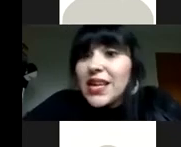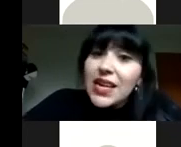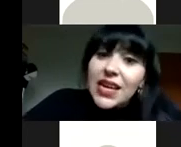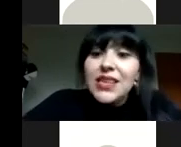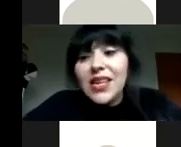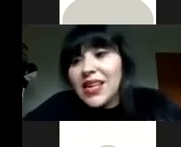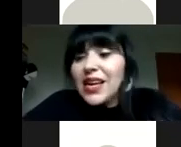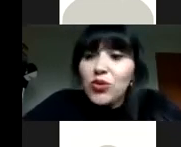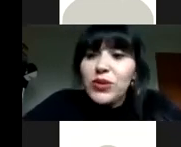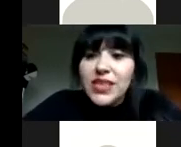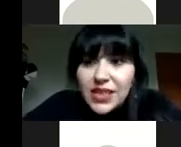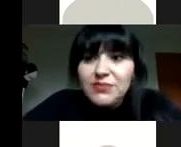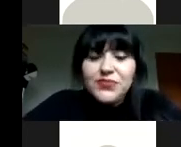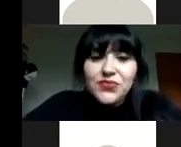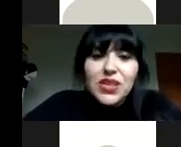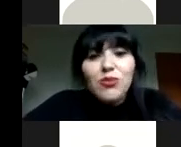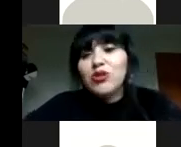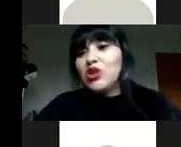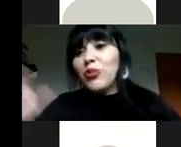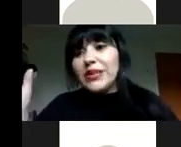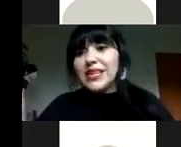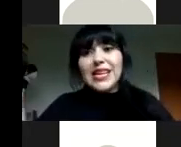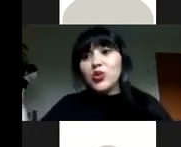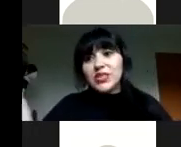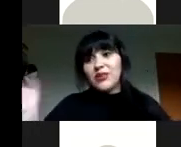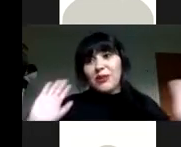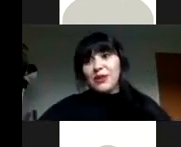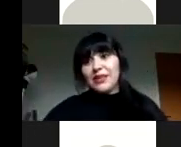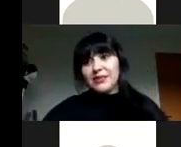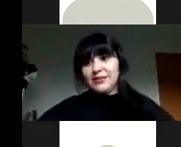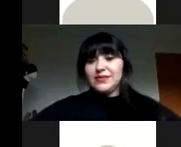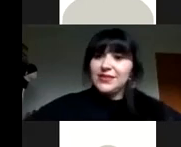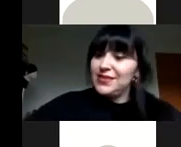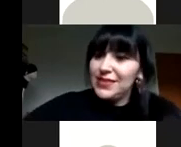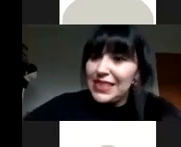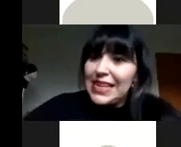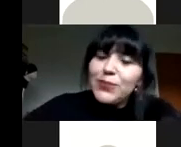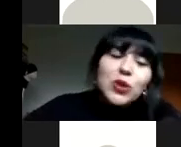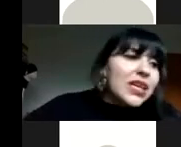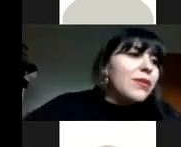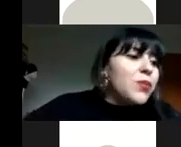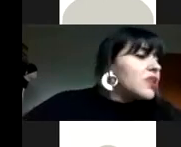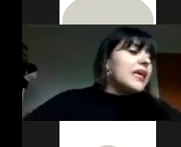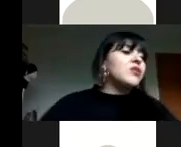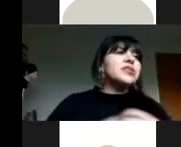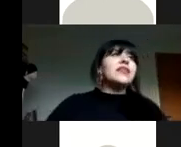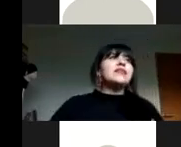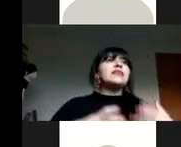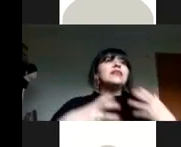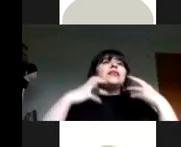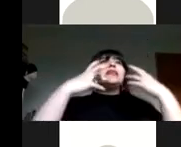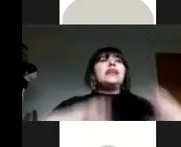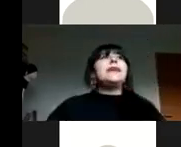Recuerde que tiene que argumentar, porque si no puede ser que le achunte nomás, pues. ¿Por qué me importa que